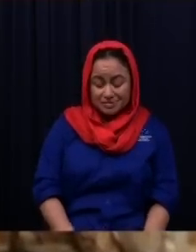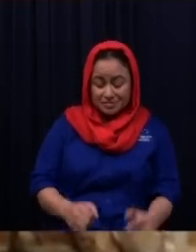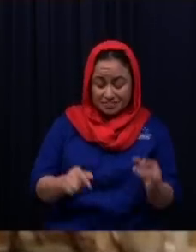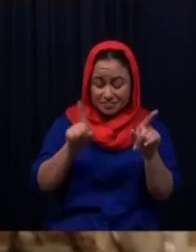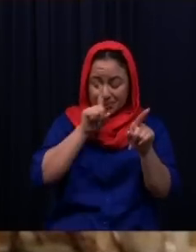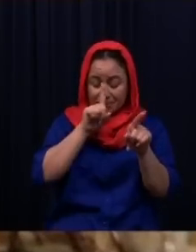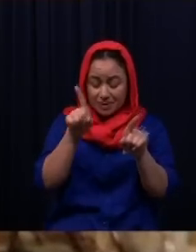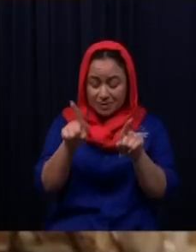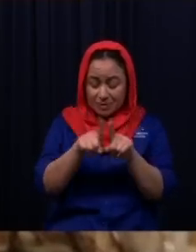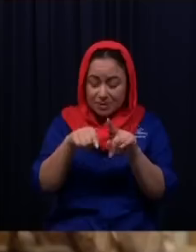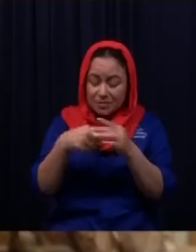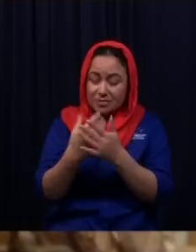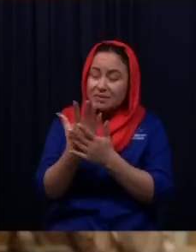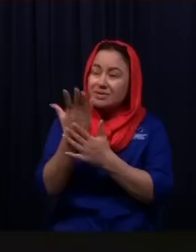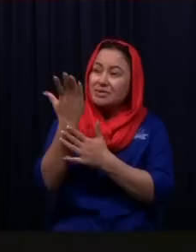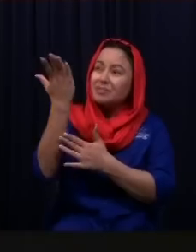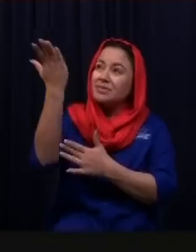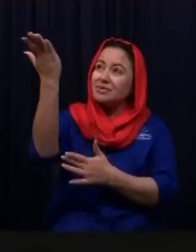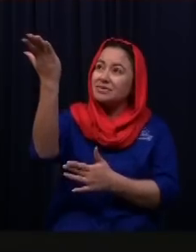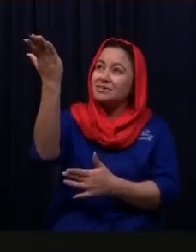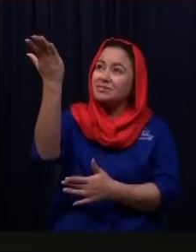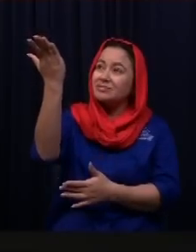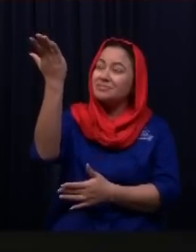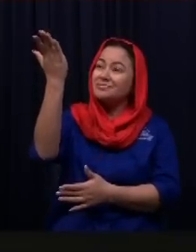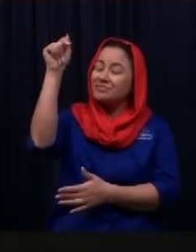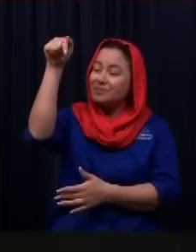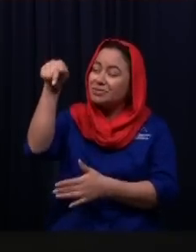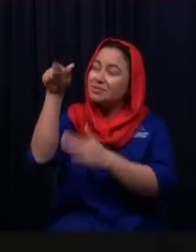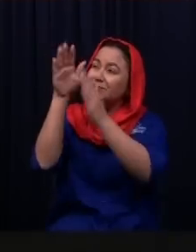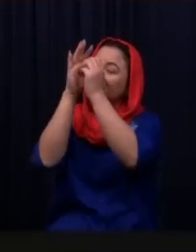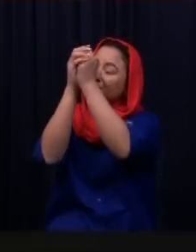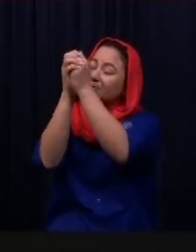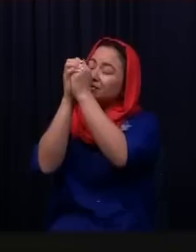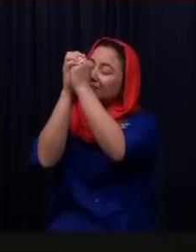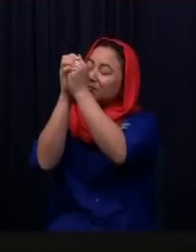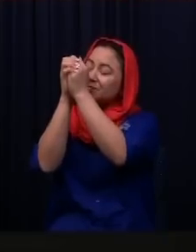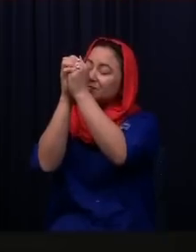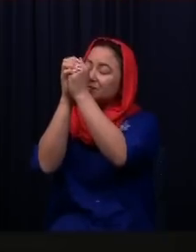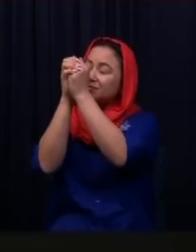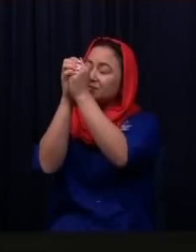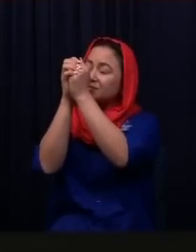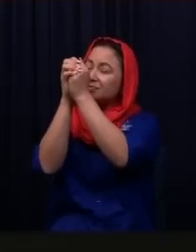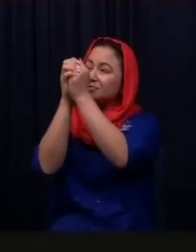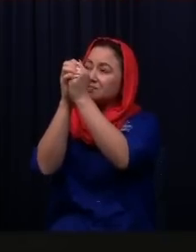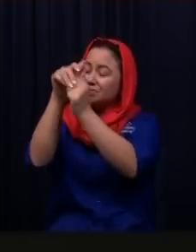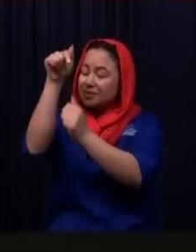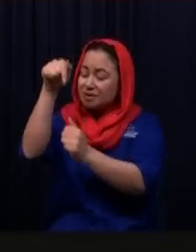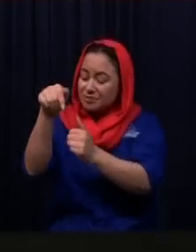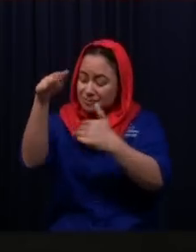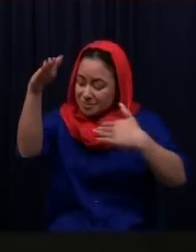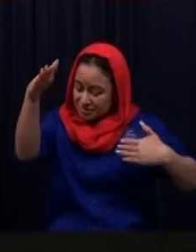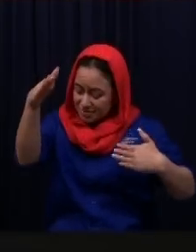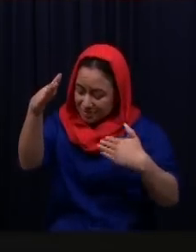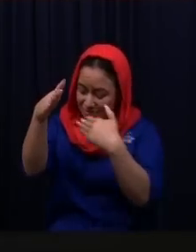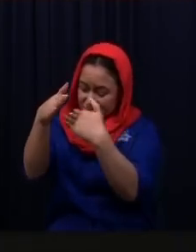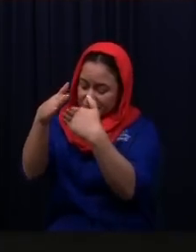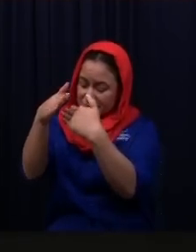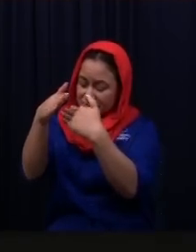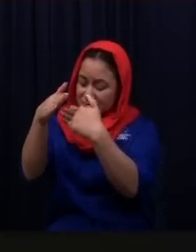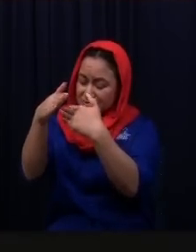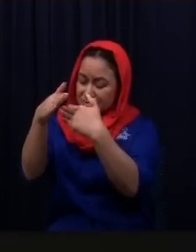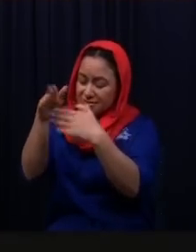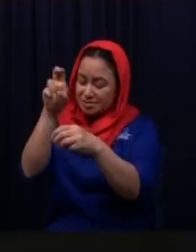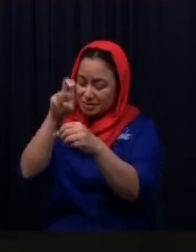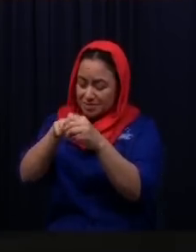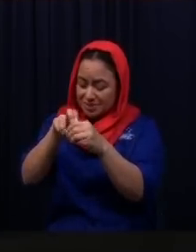Jesús. Te lo pedimos hoy, Señor, ahora que nos vamos a acercar a la mesa tuya, ahora